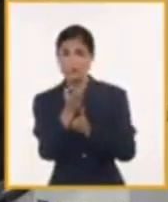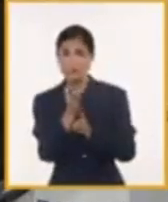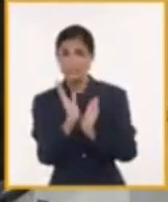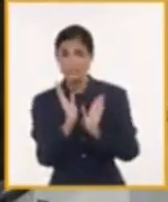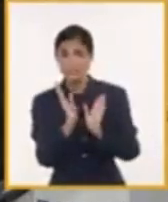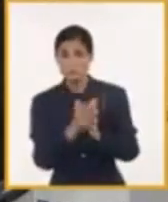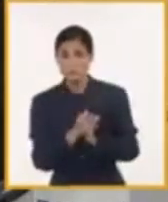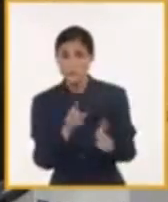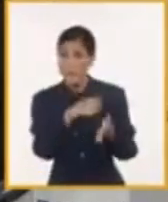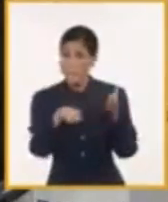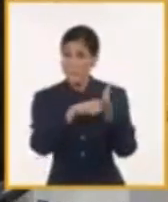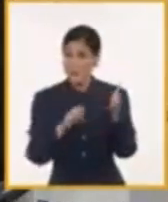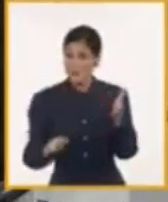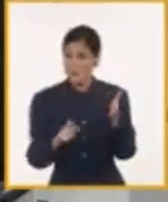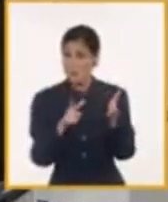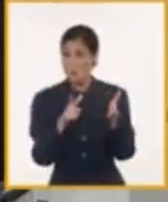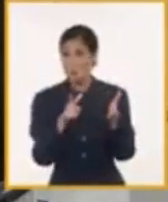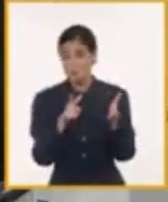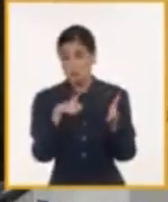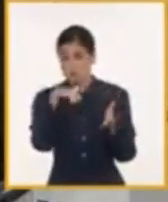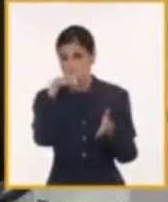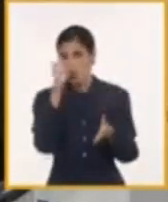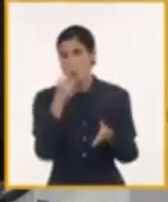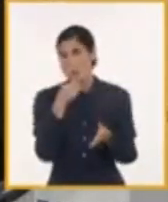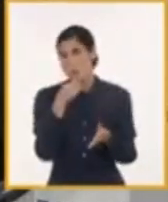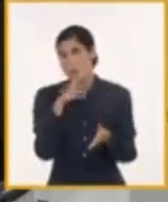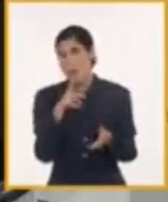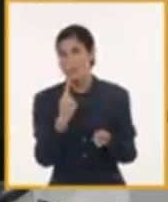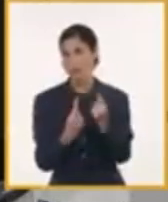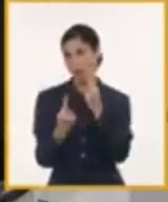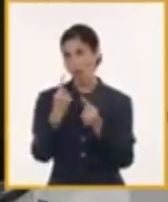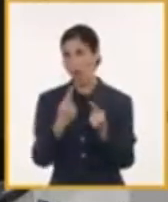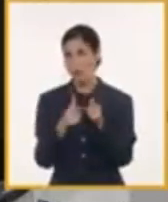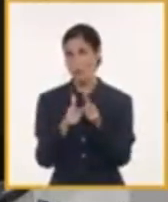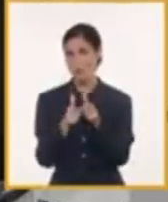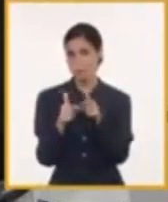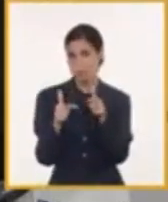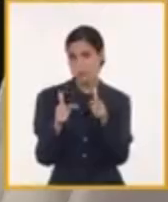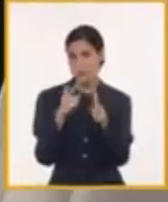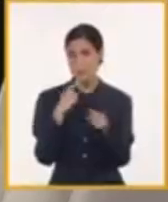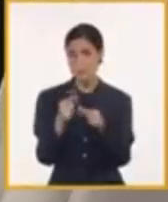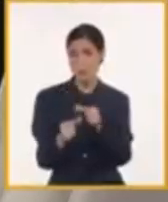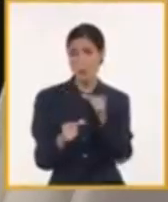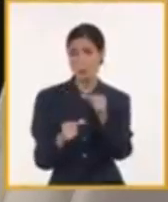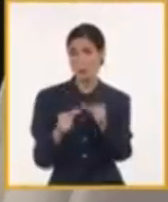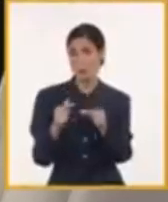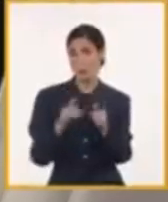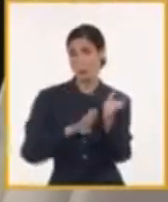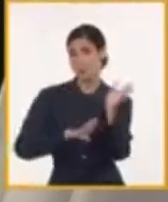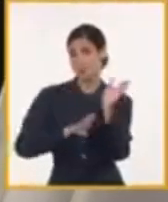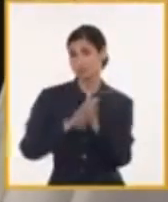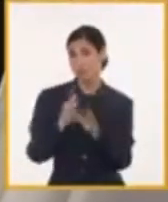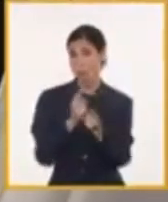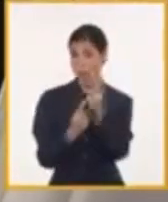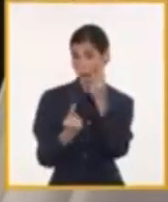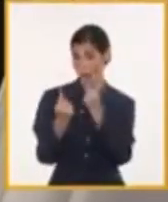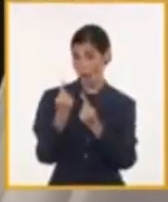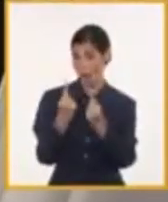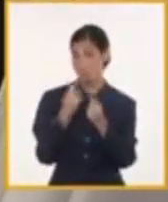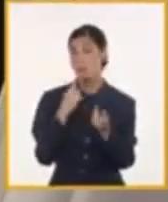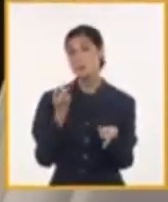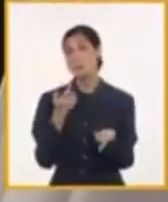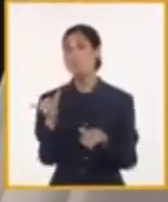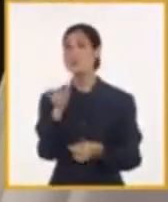cumplir con el plan que tenemos aprobado, pudiéramos duplicar al menos la oferta de pescado. Lo que tenemos hoy. Lo que tenemos. Y si seguimos con